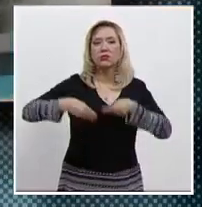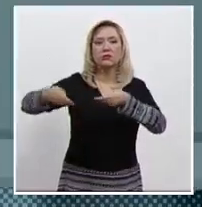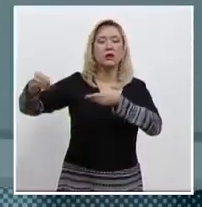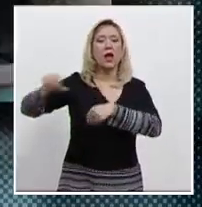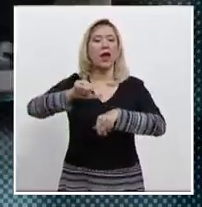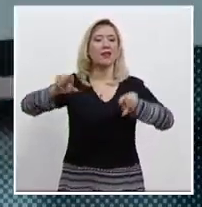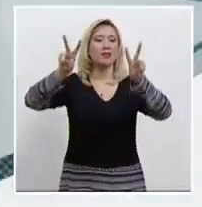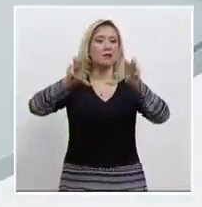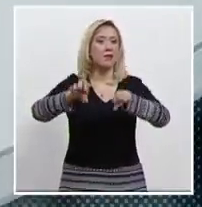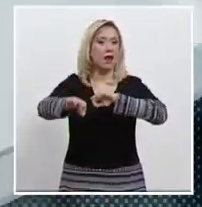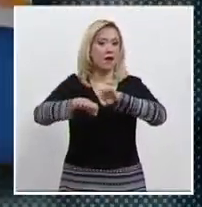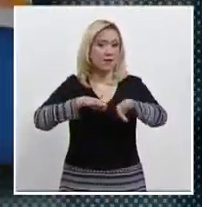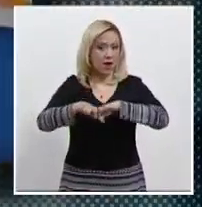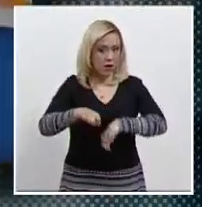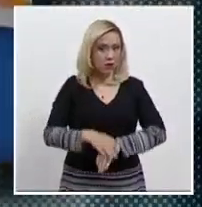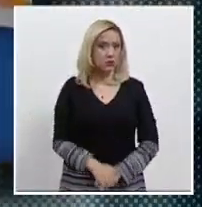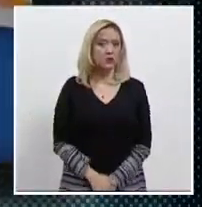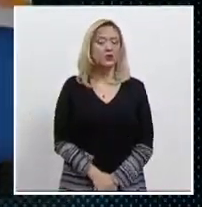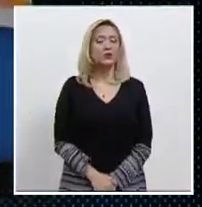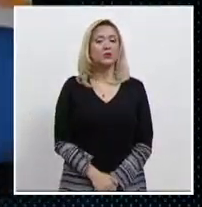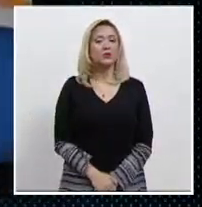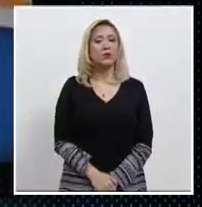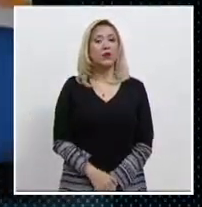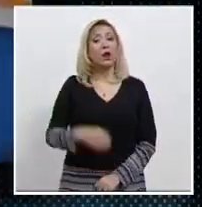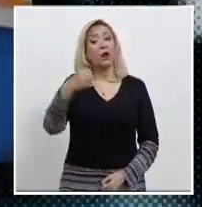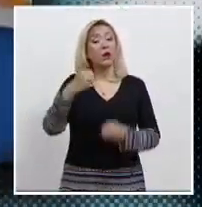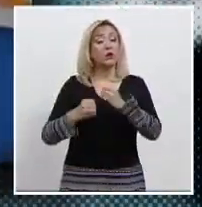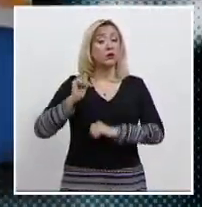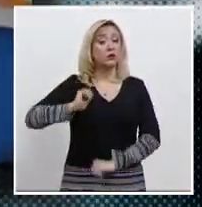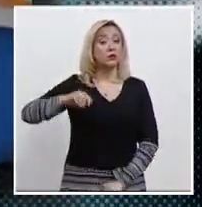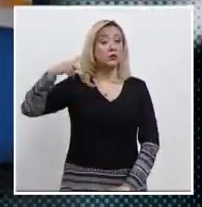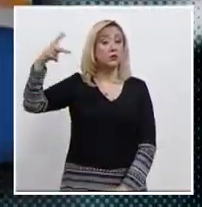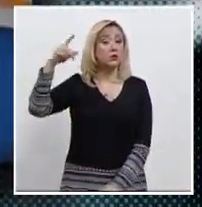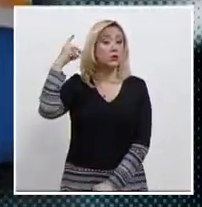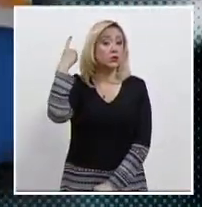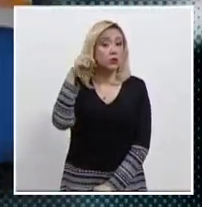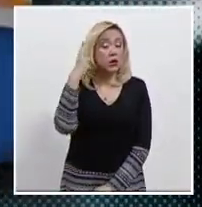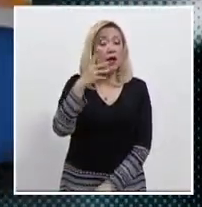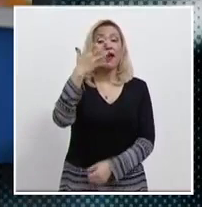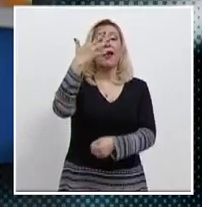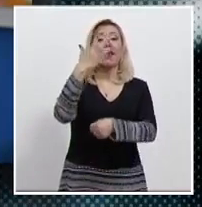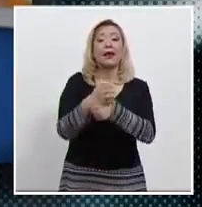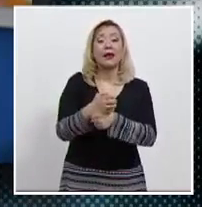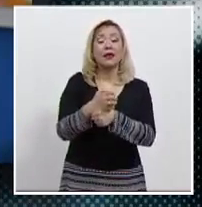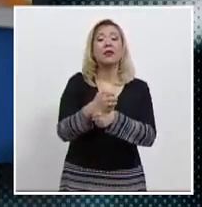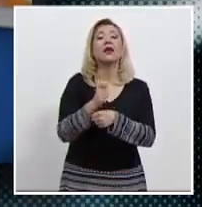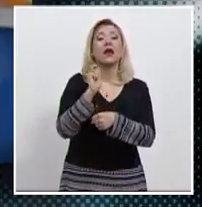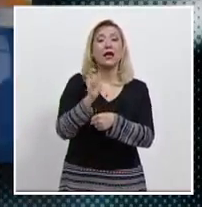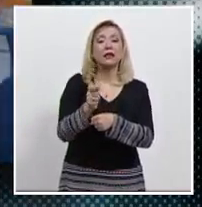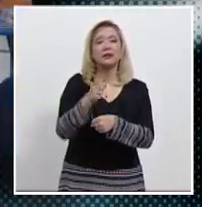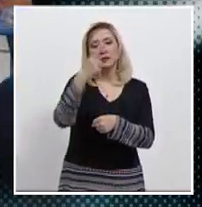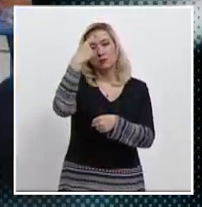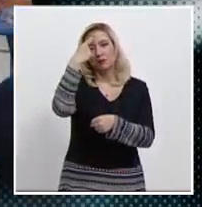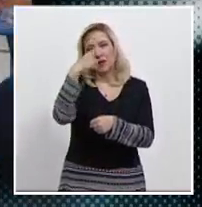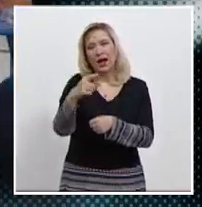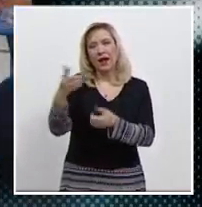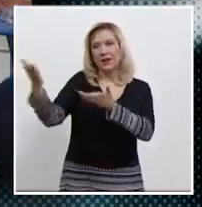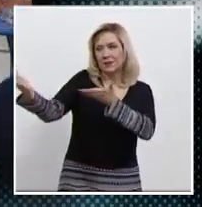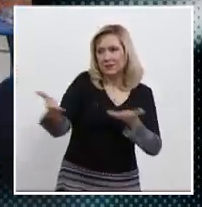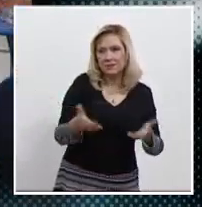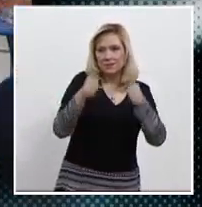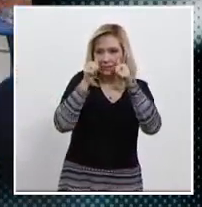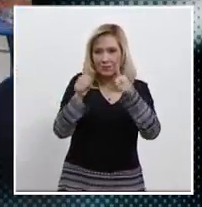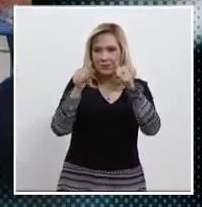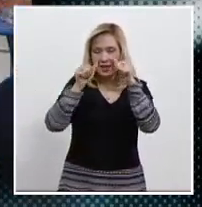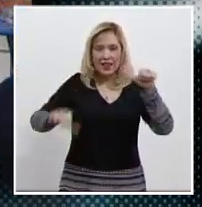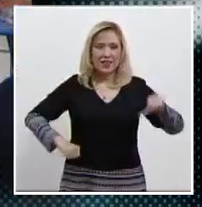laboral. El Poder Judicial de Durango llevó a cabo la quinta jornada de orientación ciudadana. En el municipio de